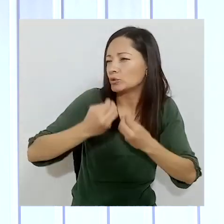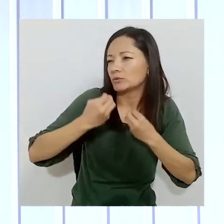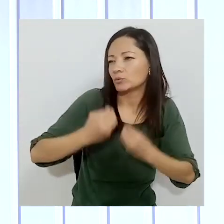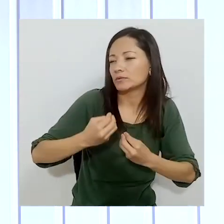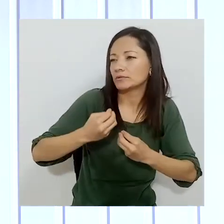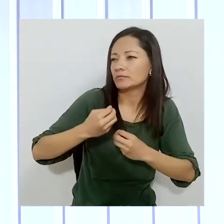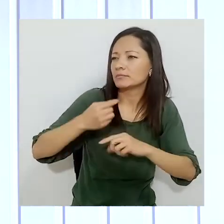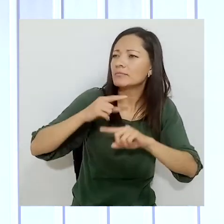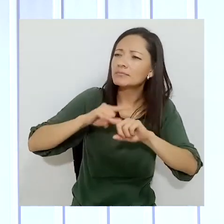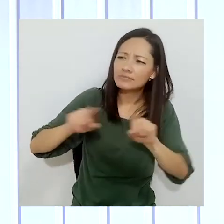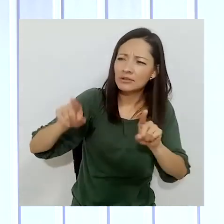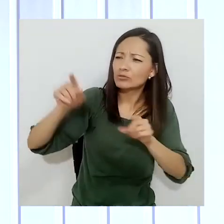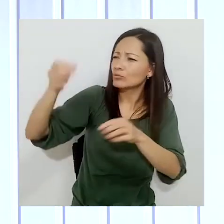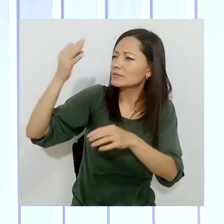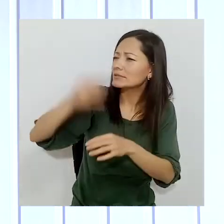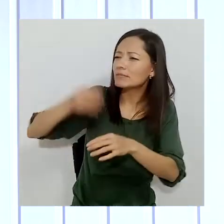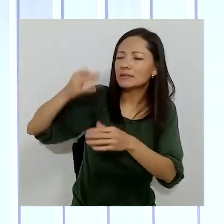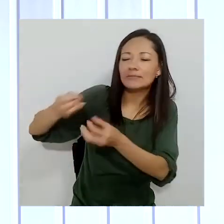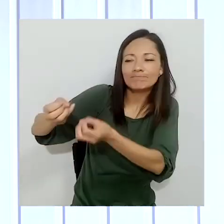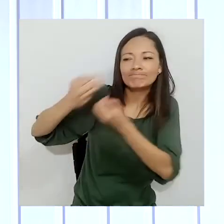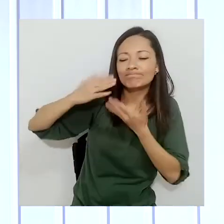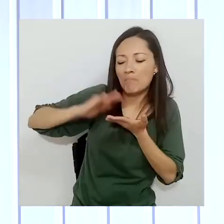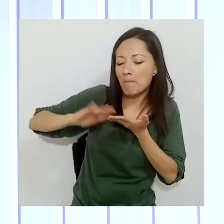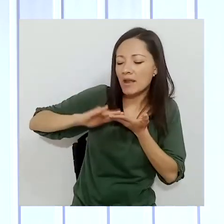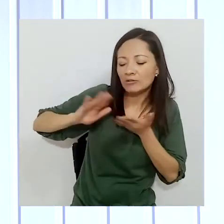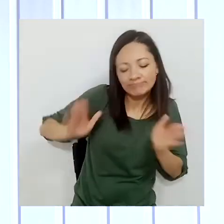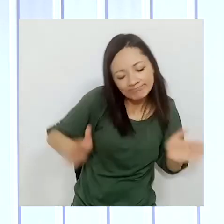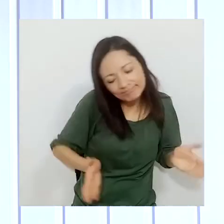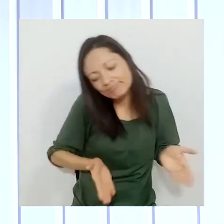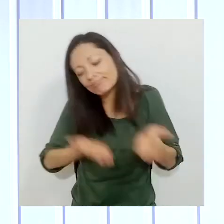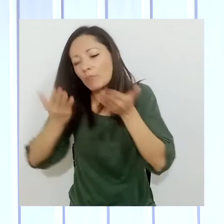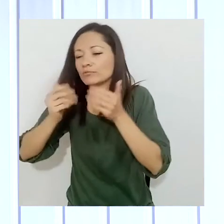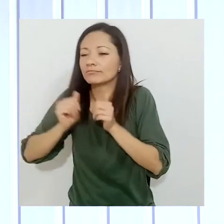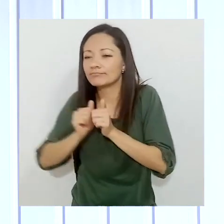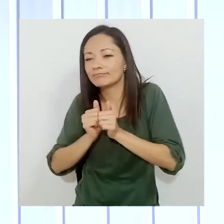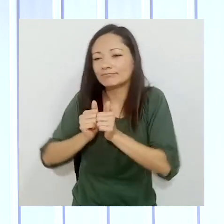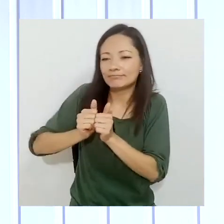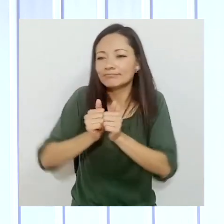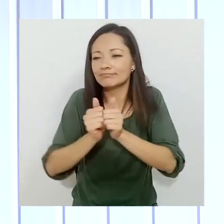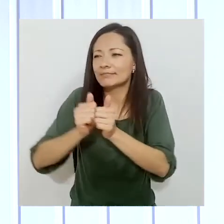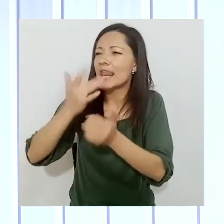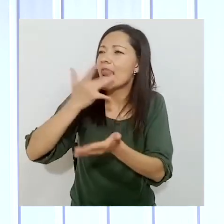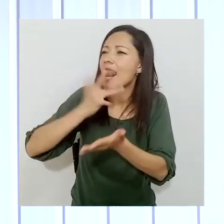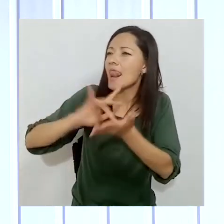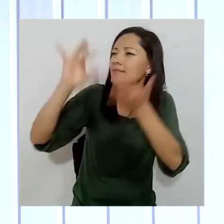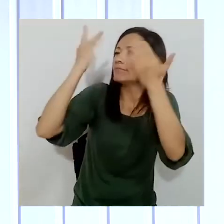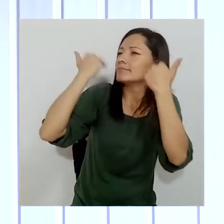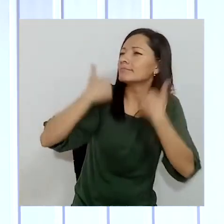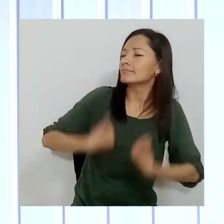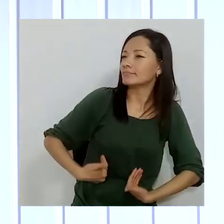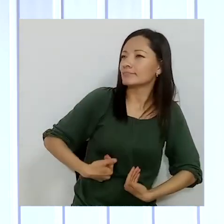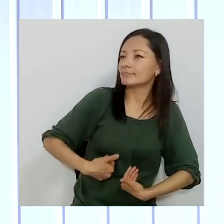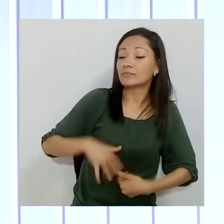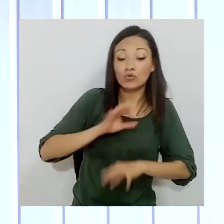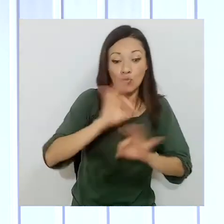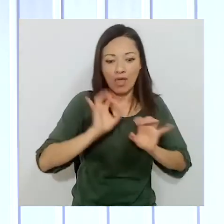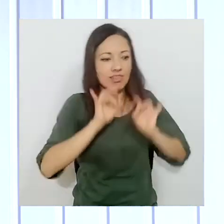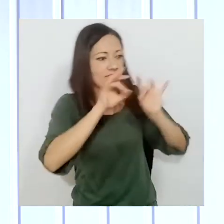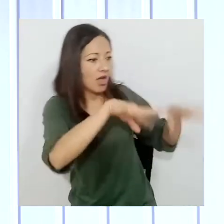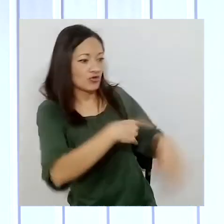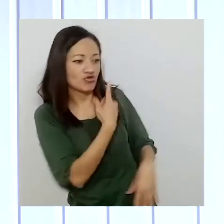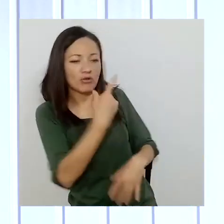Y tú vuelves y nos dices: vamos, adelante, aquí estoy. No me fui adelante, no lo dejé botado, aquí estoy, vamos otra vez,